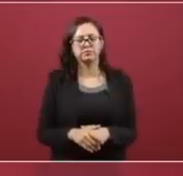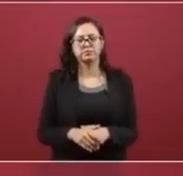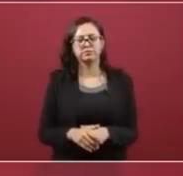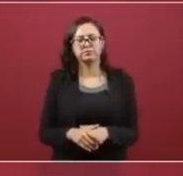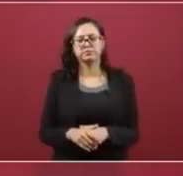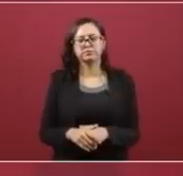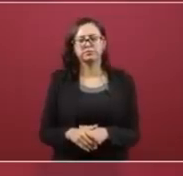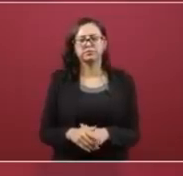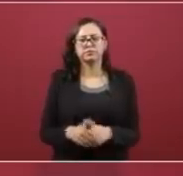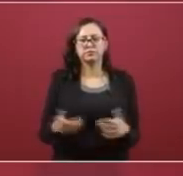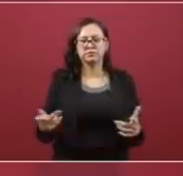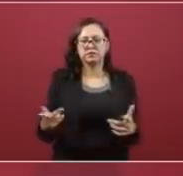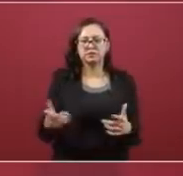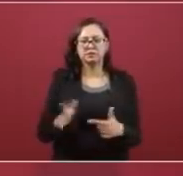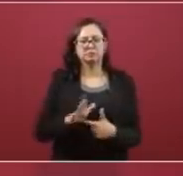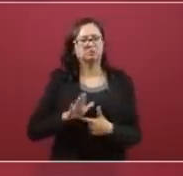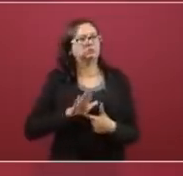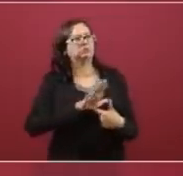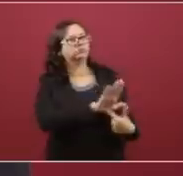el militarismo